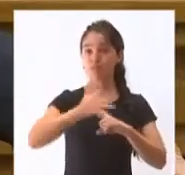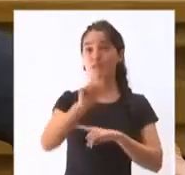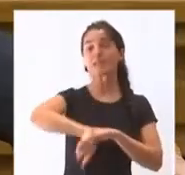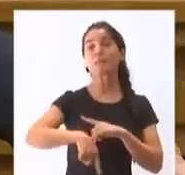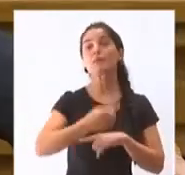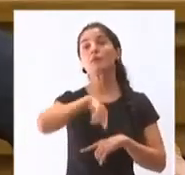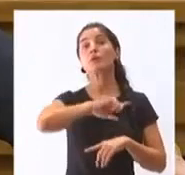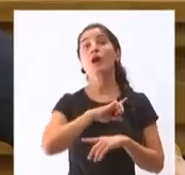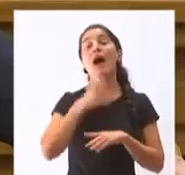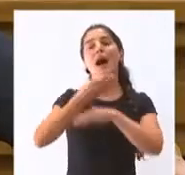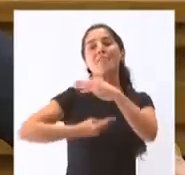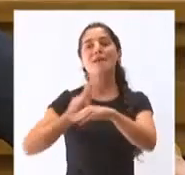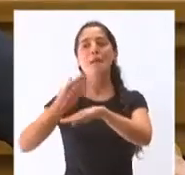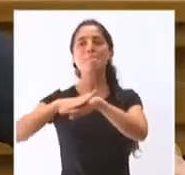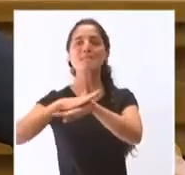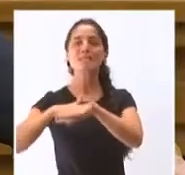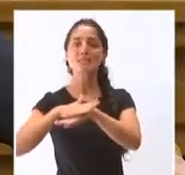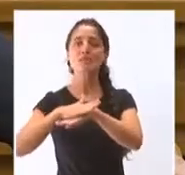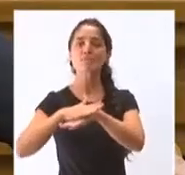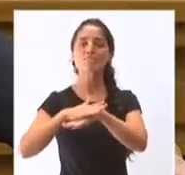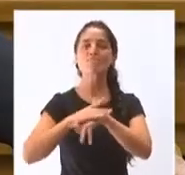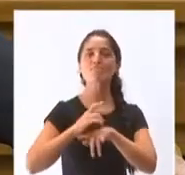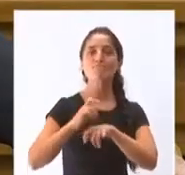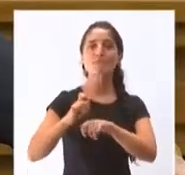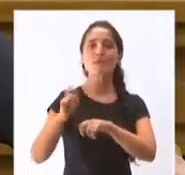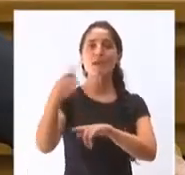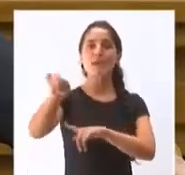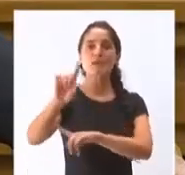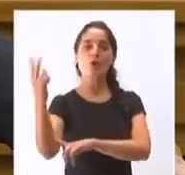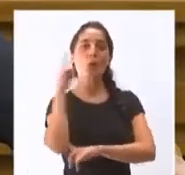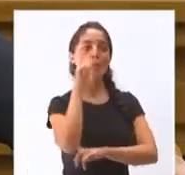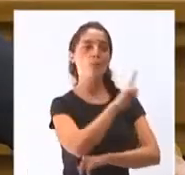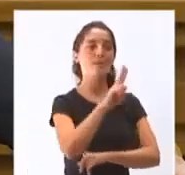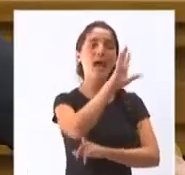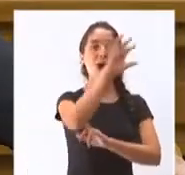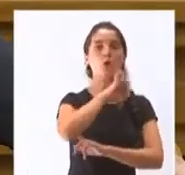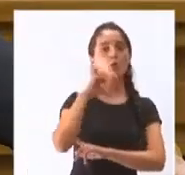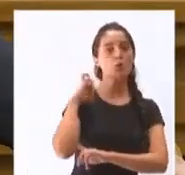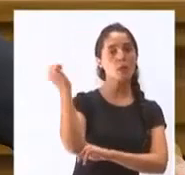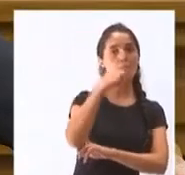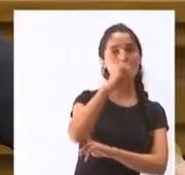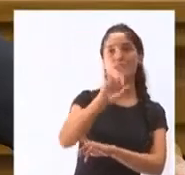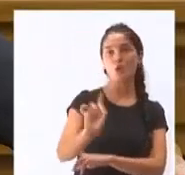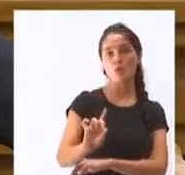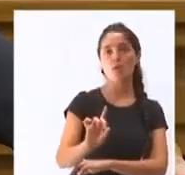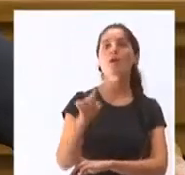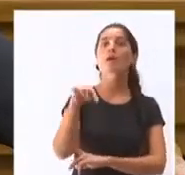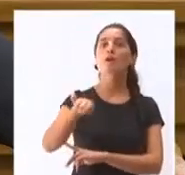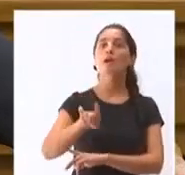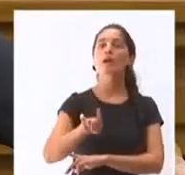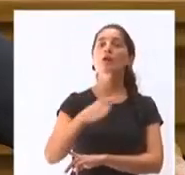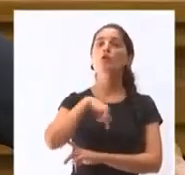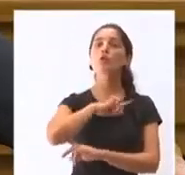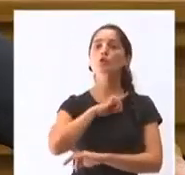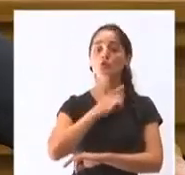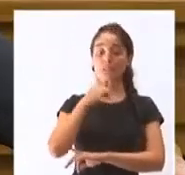nos siga por más tiempo mirando a las autonomías para hacer algo que tienen que hacer sino evidentemente nosotros anticipamos